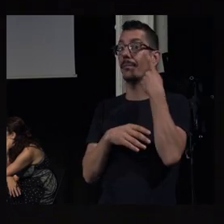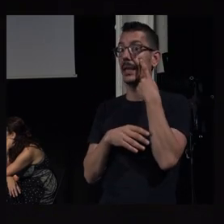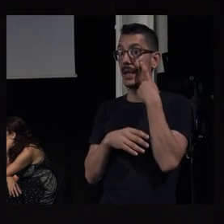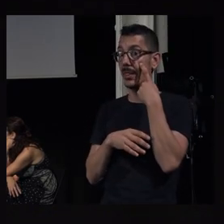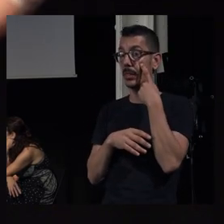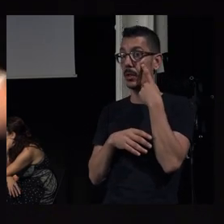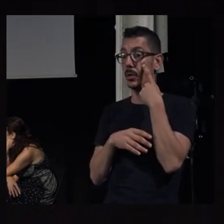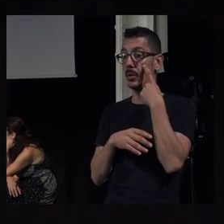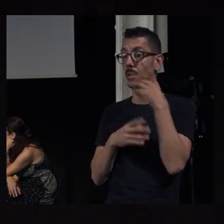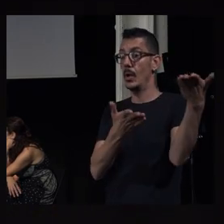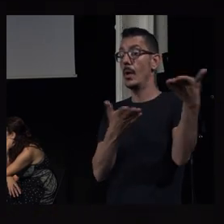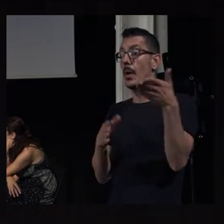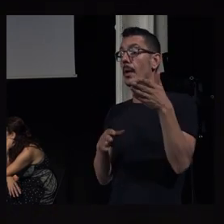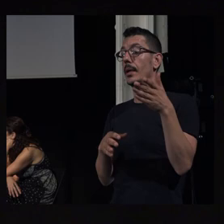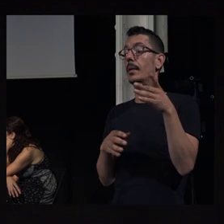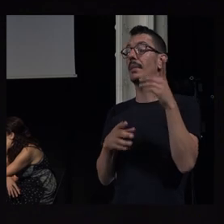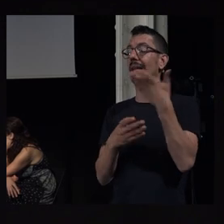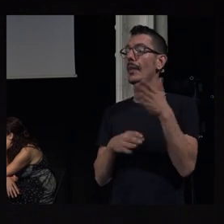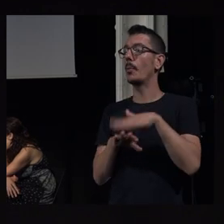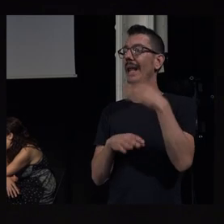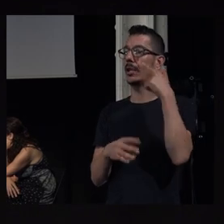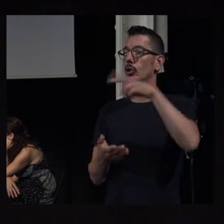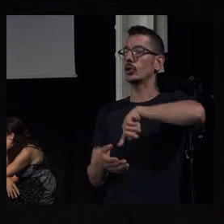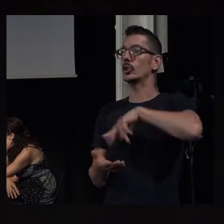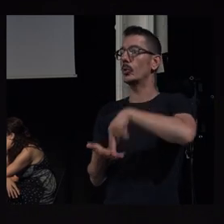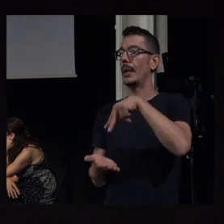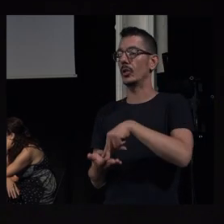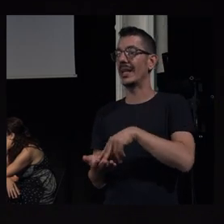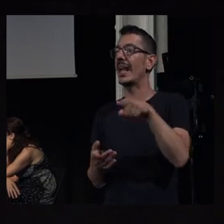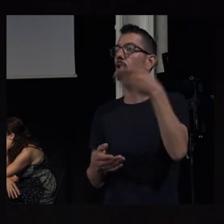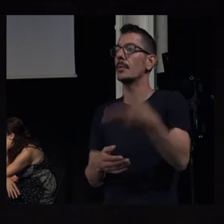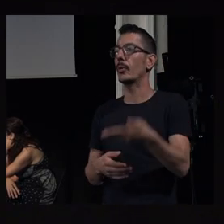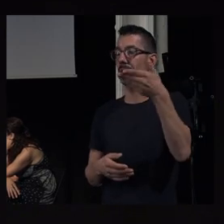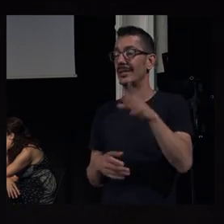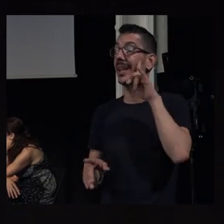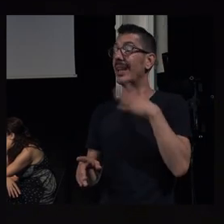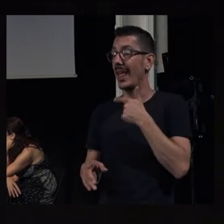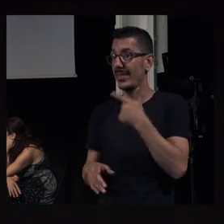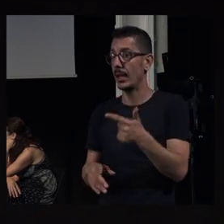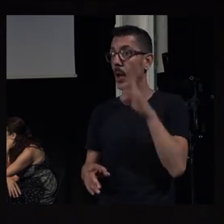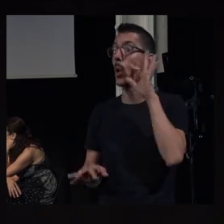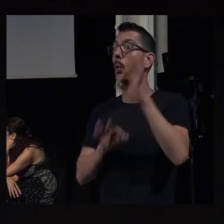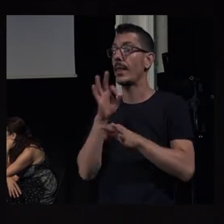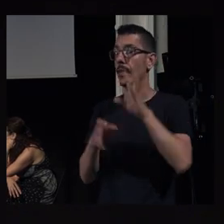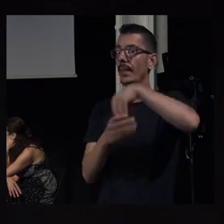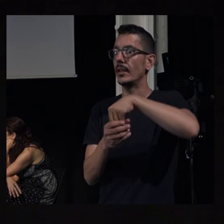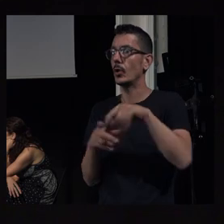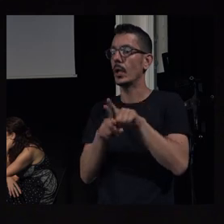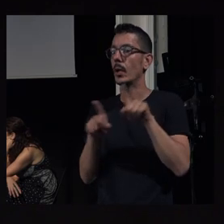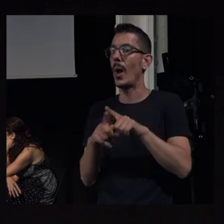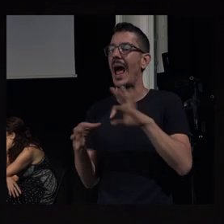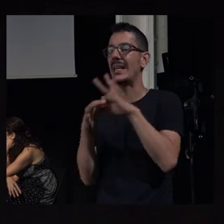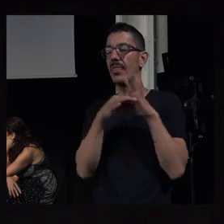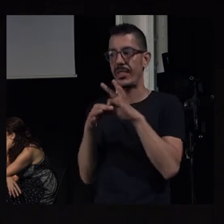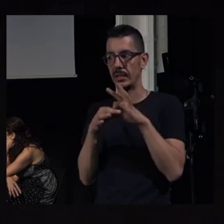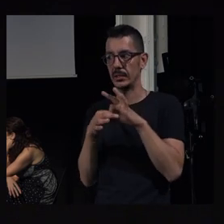puerta para que pudiéramos estar allí. Eso también es súper importante. Ojo con las enemigas internas, es decir, las alianzas son